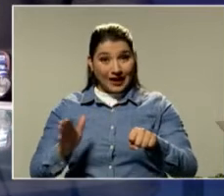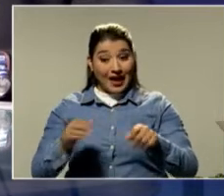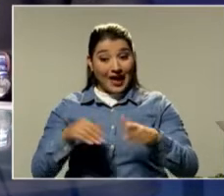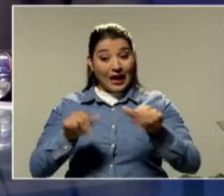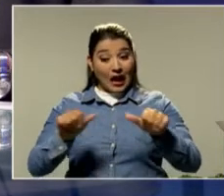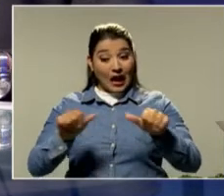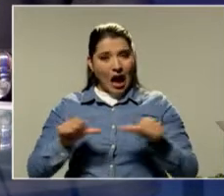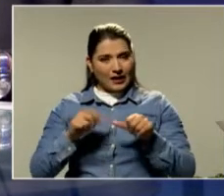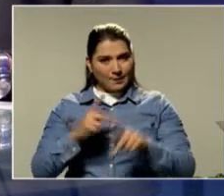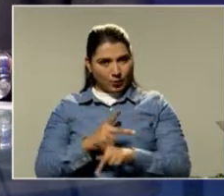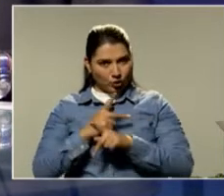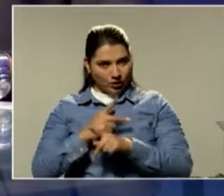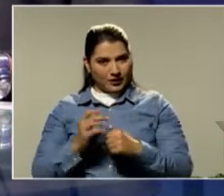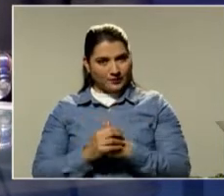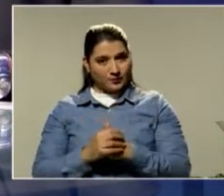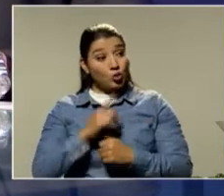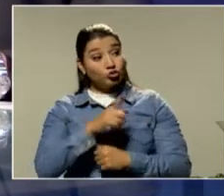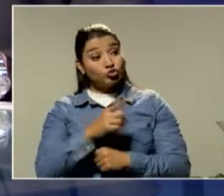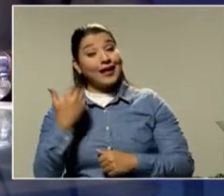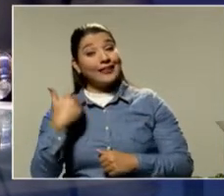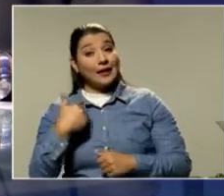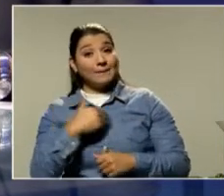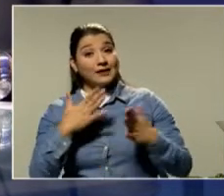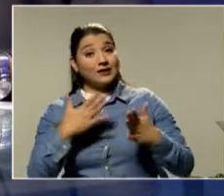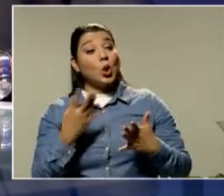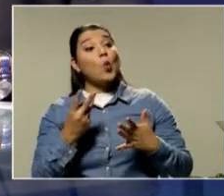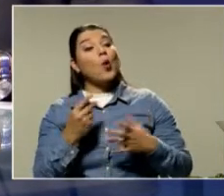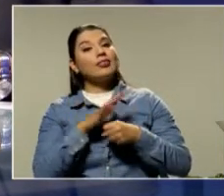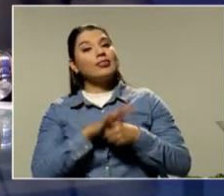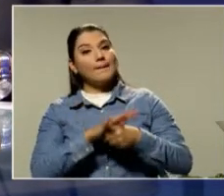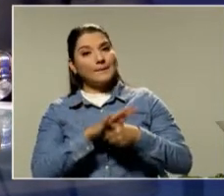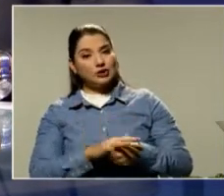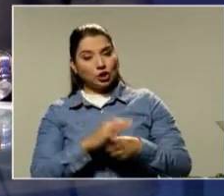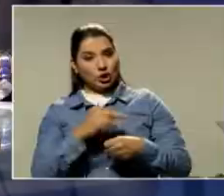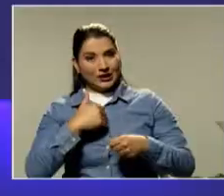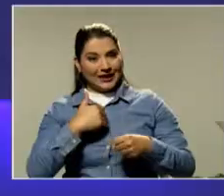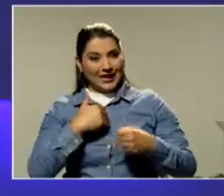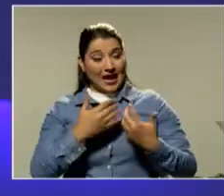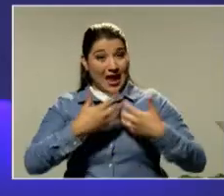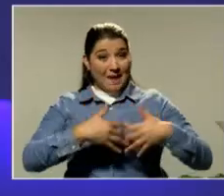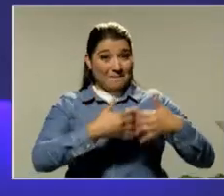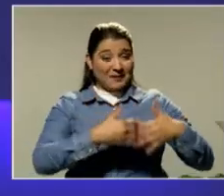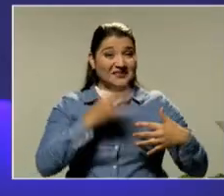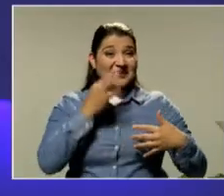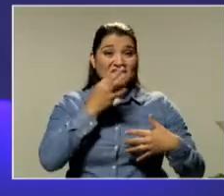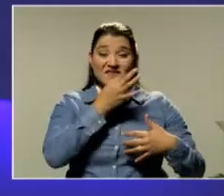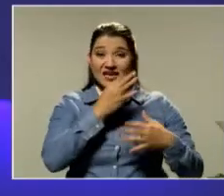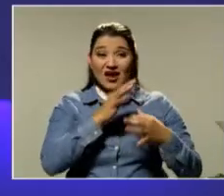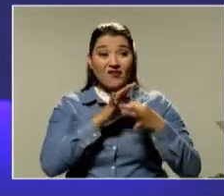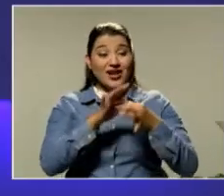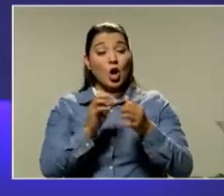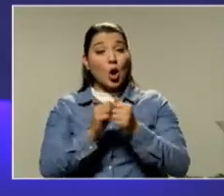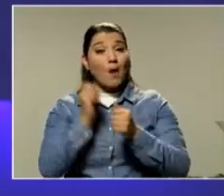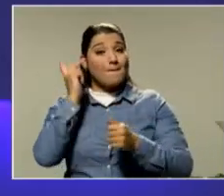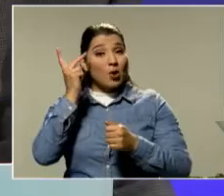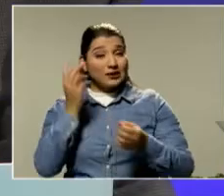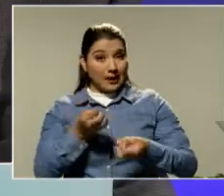¿Cuánta presión, usted fue ministro, cuánta presión ejerce la industria sobre las políticas públicas?